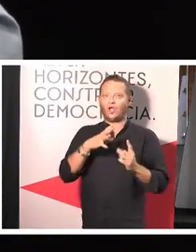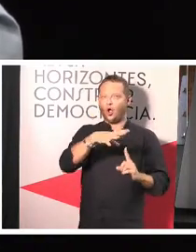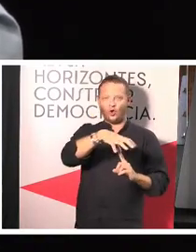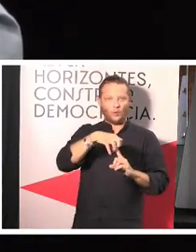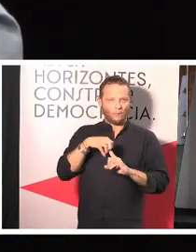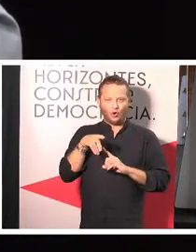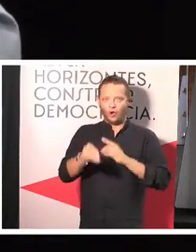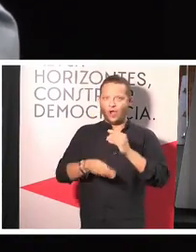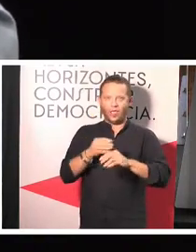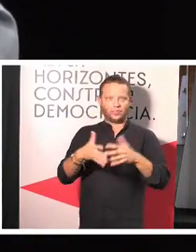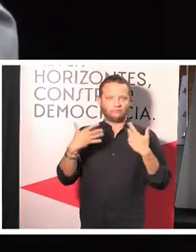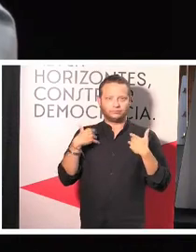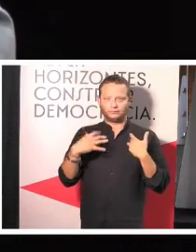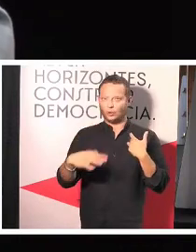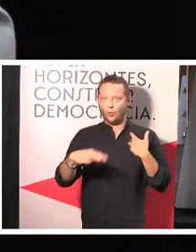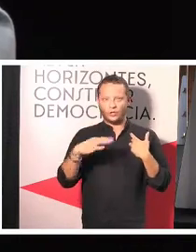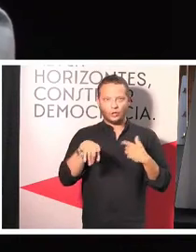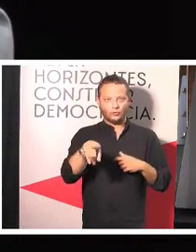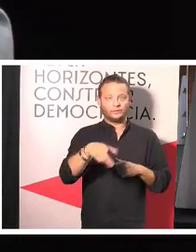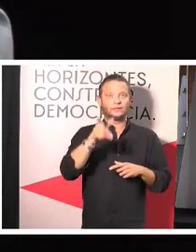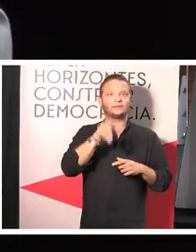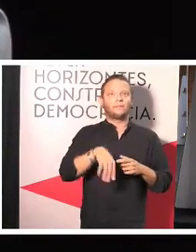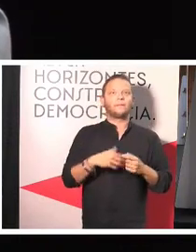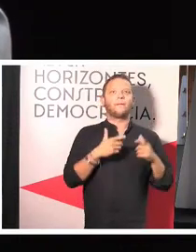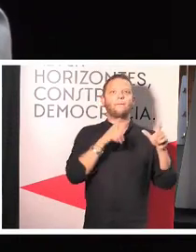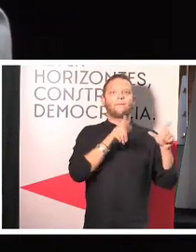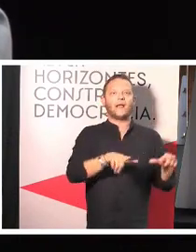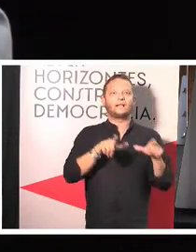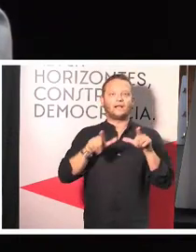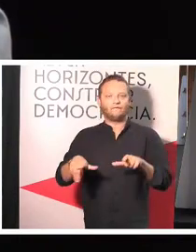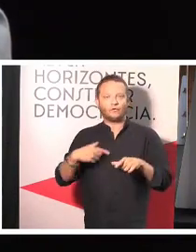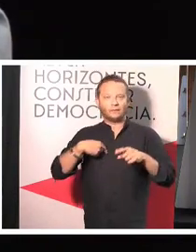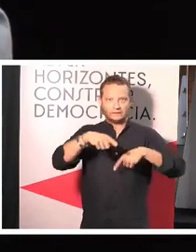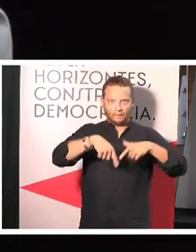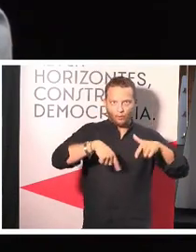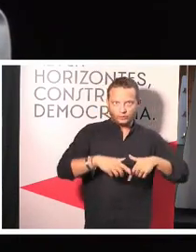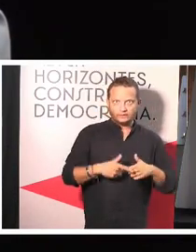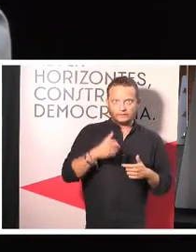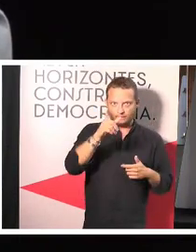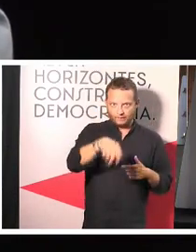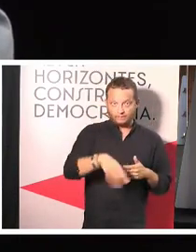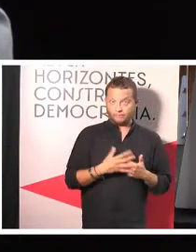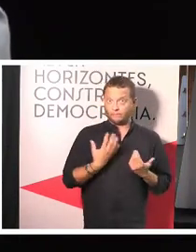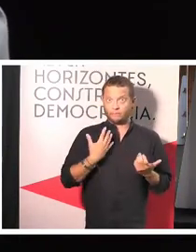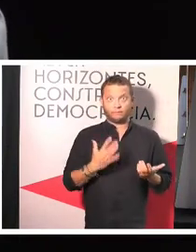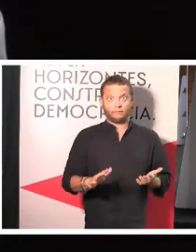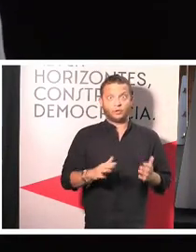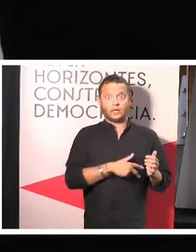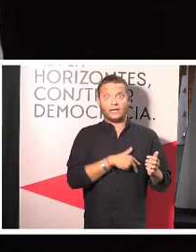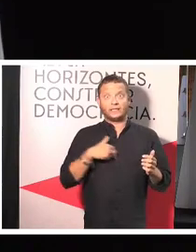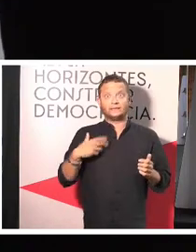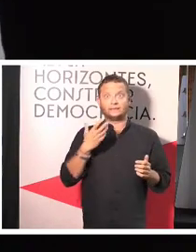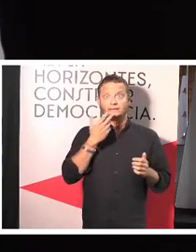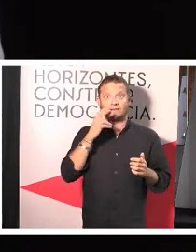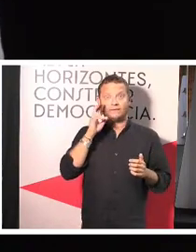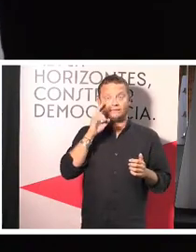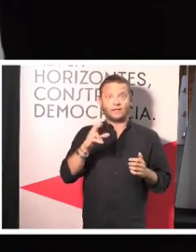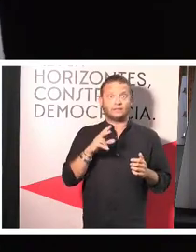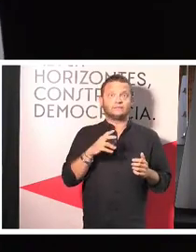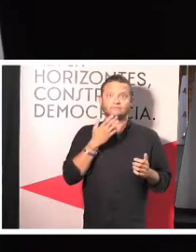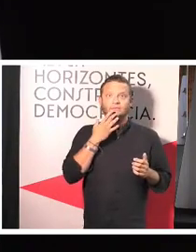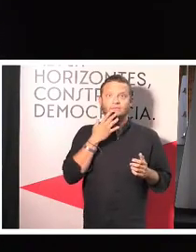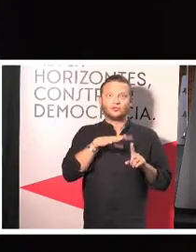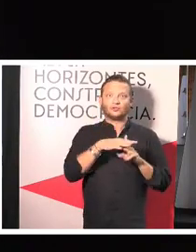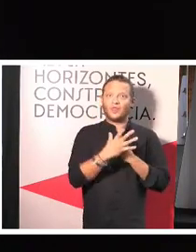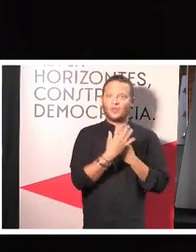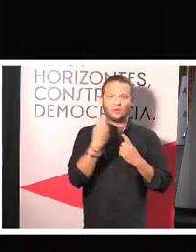oligopolio, de monopolio, ¿no? Hablo también de las plataformas de transporte, pero en general, si os fijáis, el fenómeno ha sido el mismo,